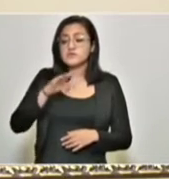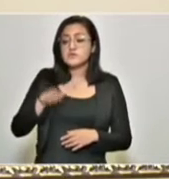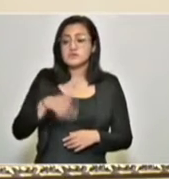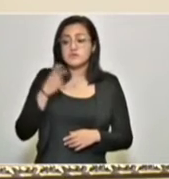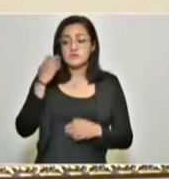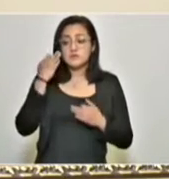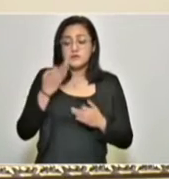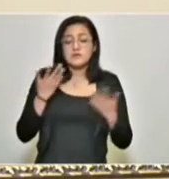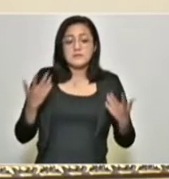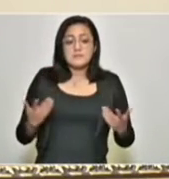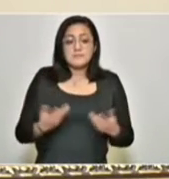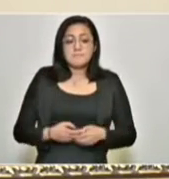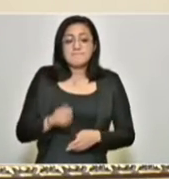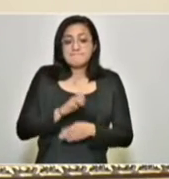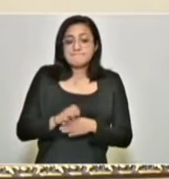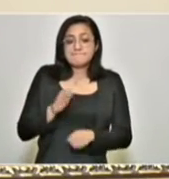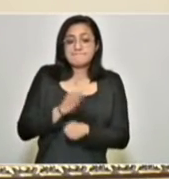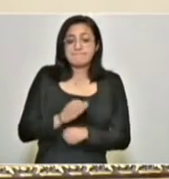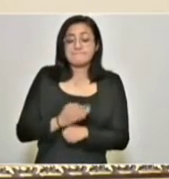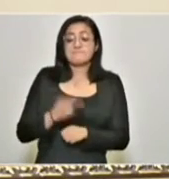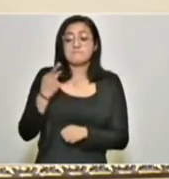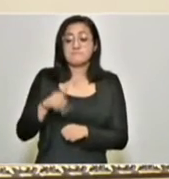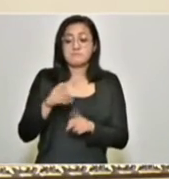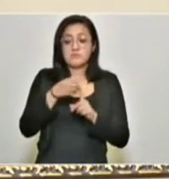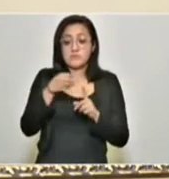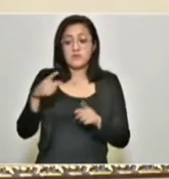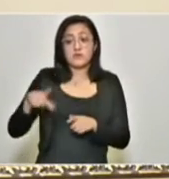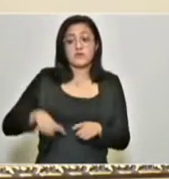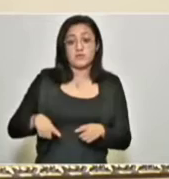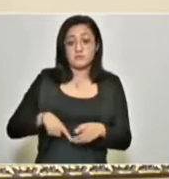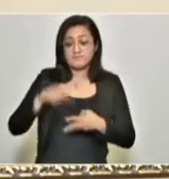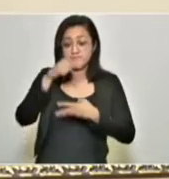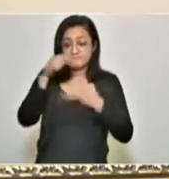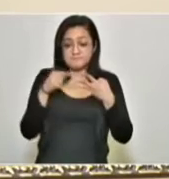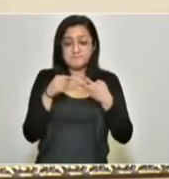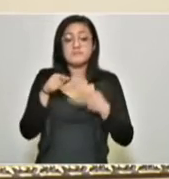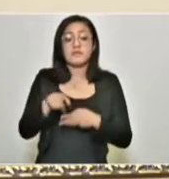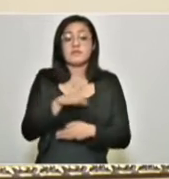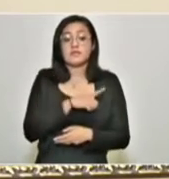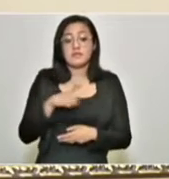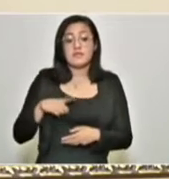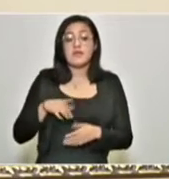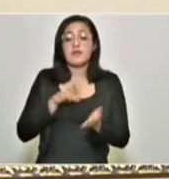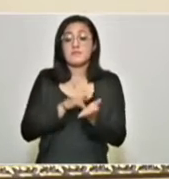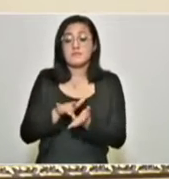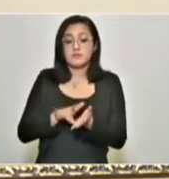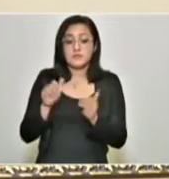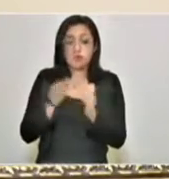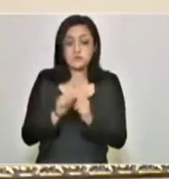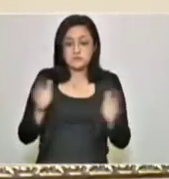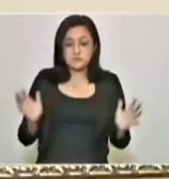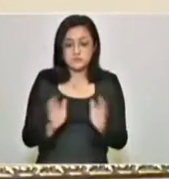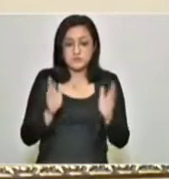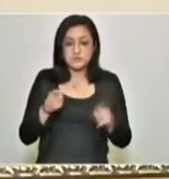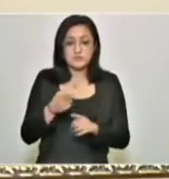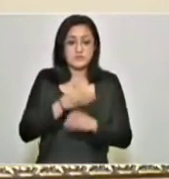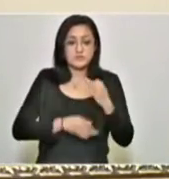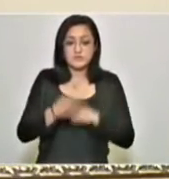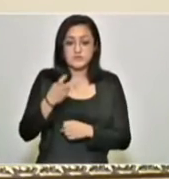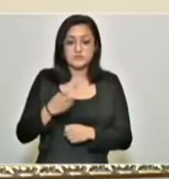Entonces los órdenes de gobierno tienen que apoyar con acciones públicas todo